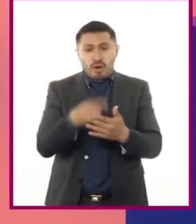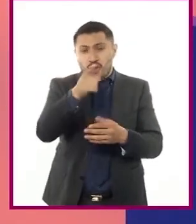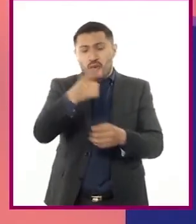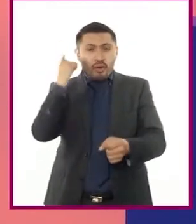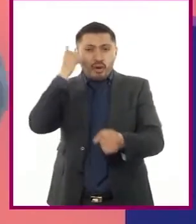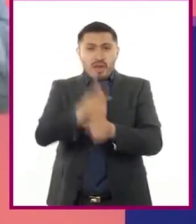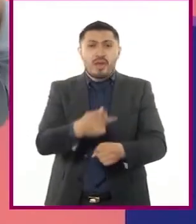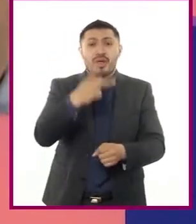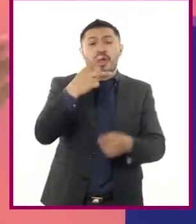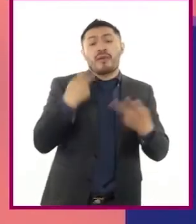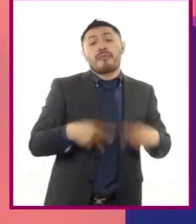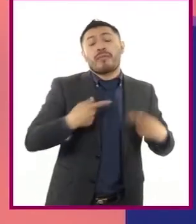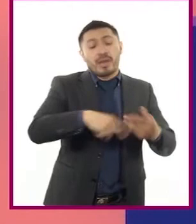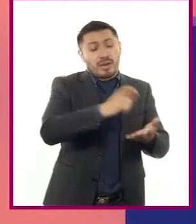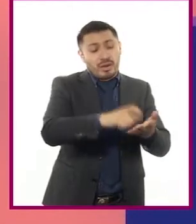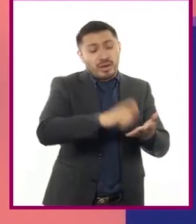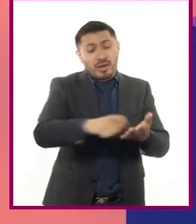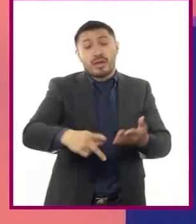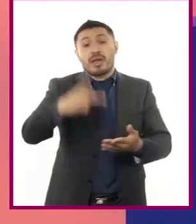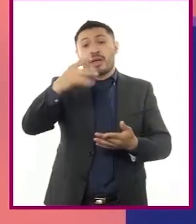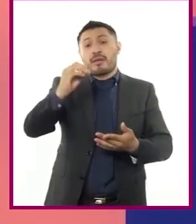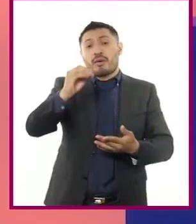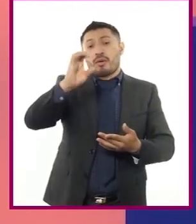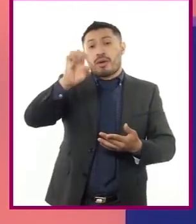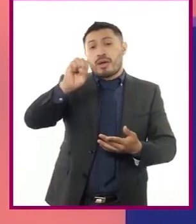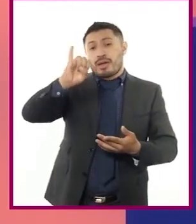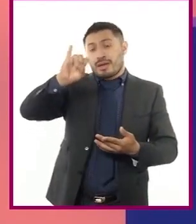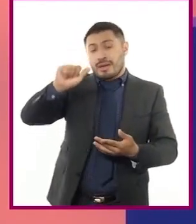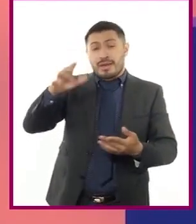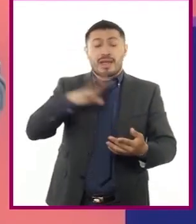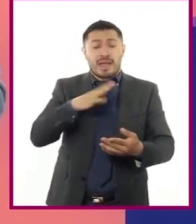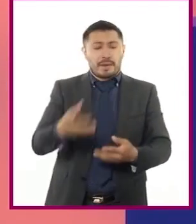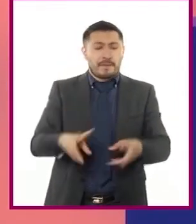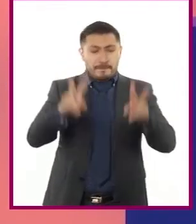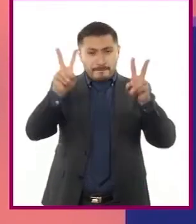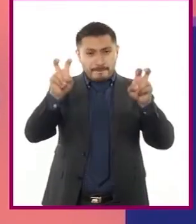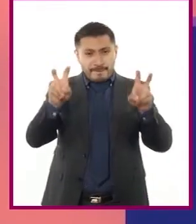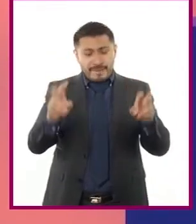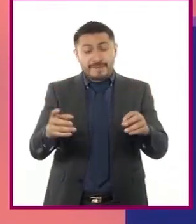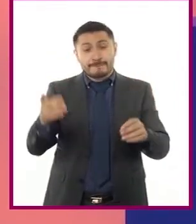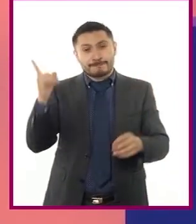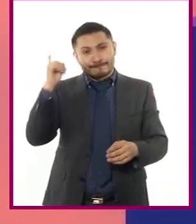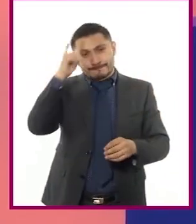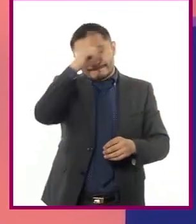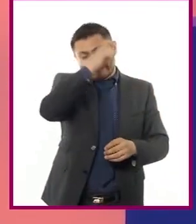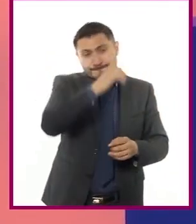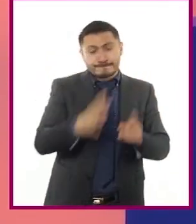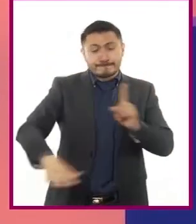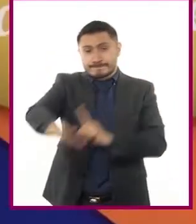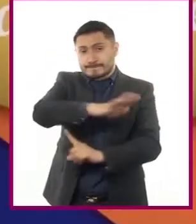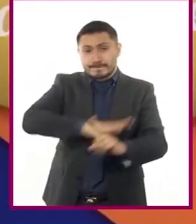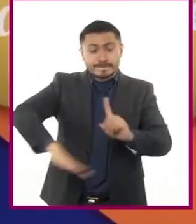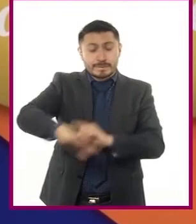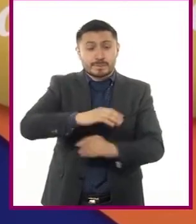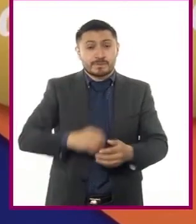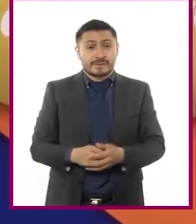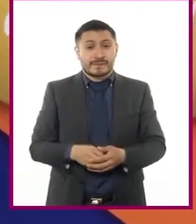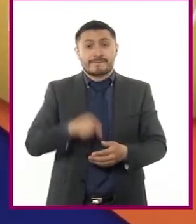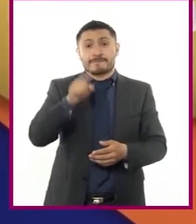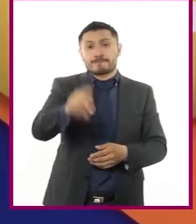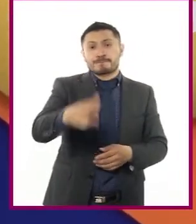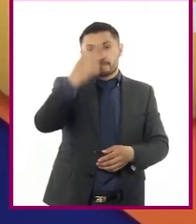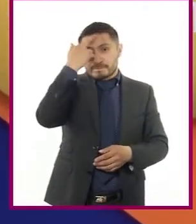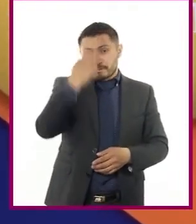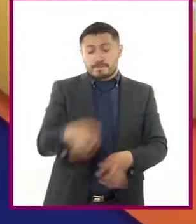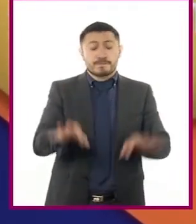poetas y la poesía en general nos revelan la complejidad social que enmarca cada creación literaria. Tienes